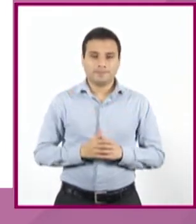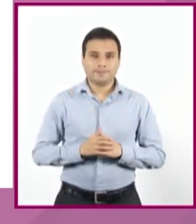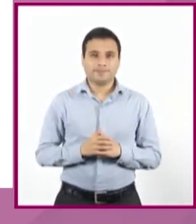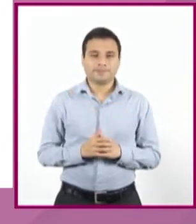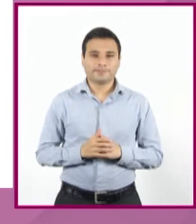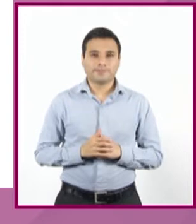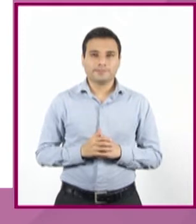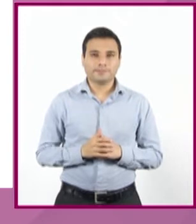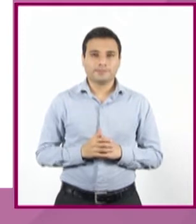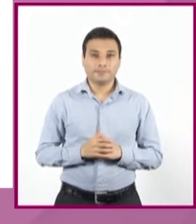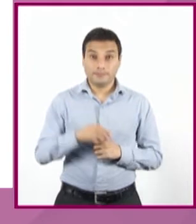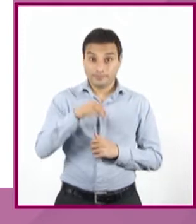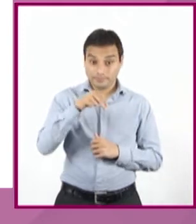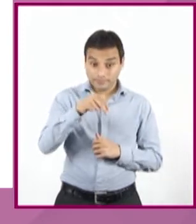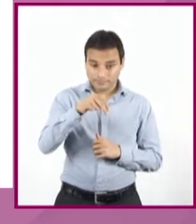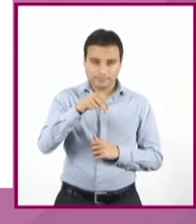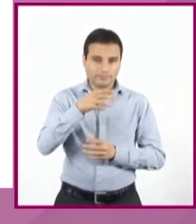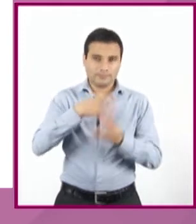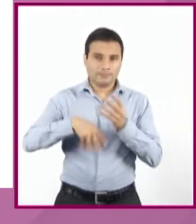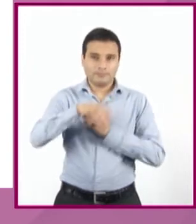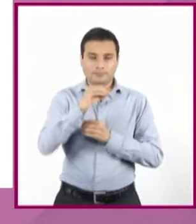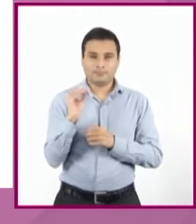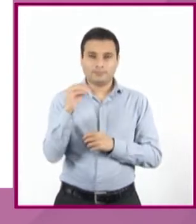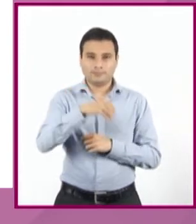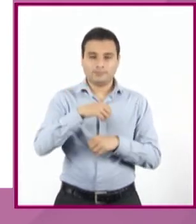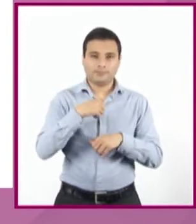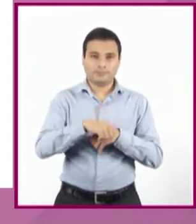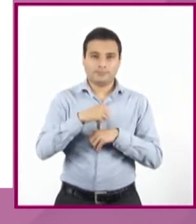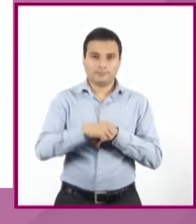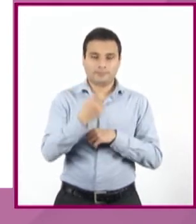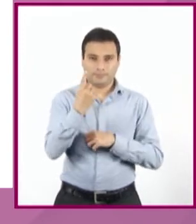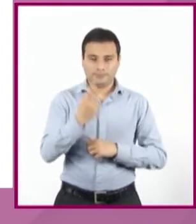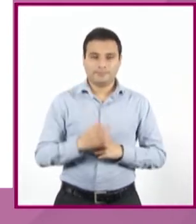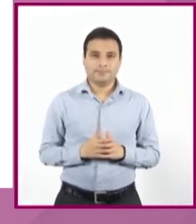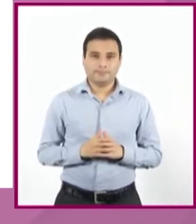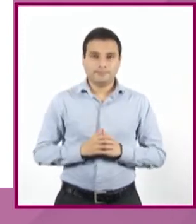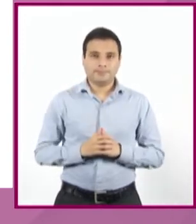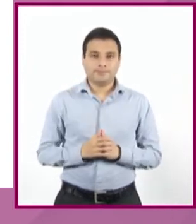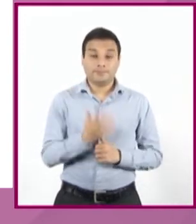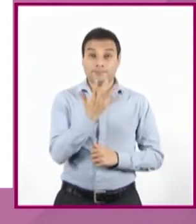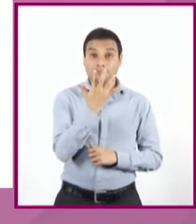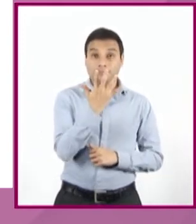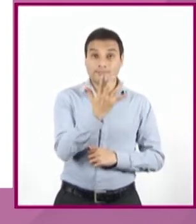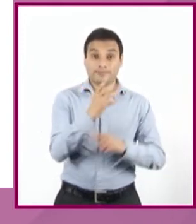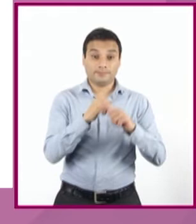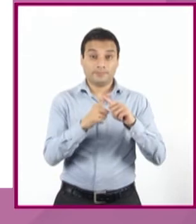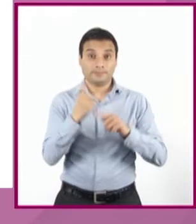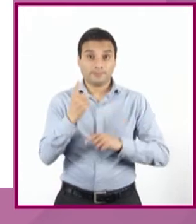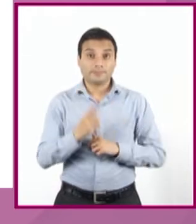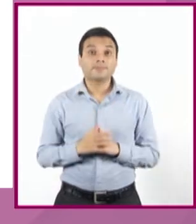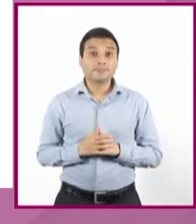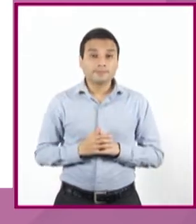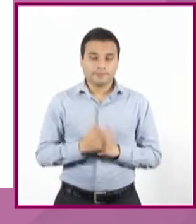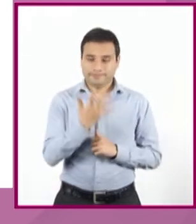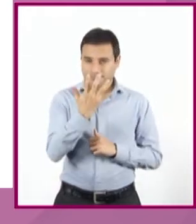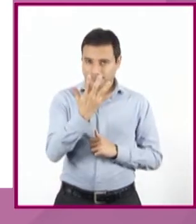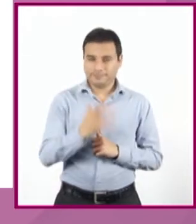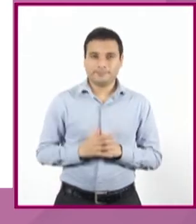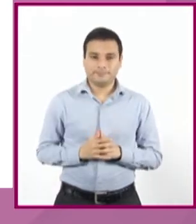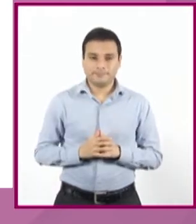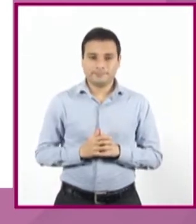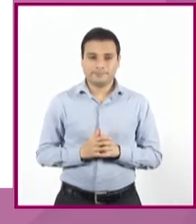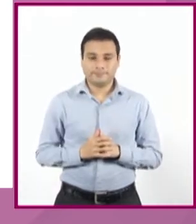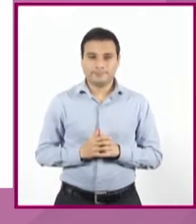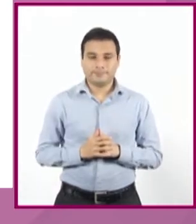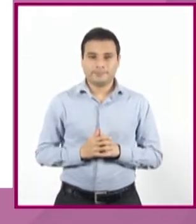lugar de escribir n, lo sustituimos por el 1 y me queda 5 por 1, que es igual a 5. Pero